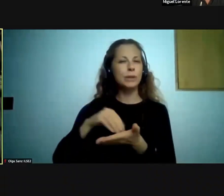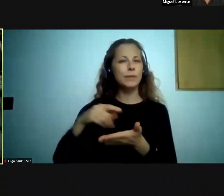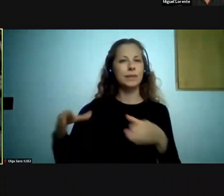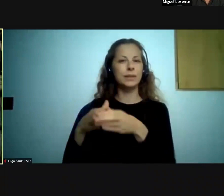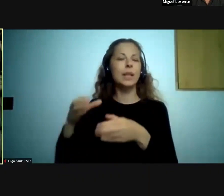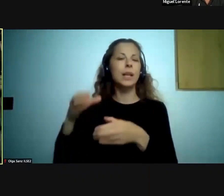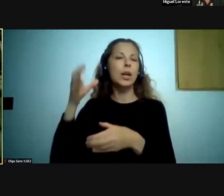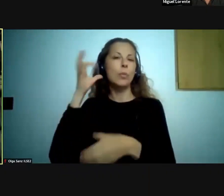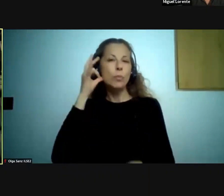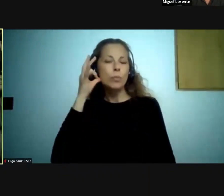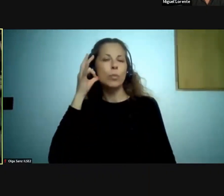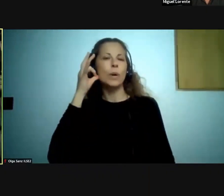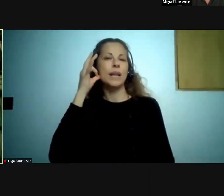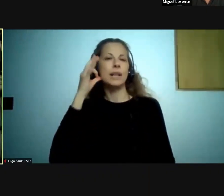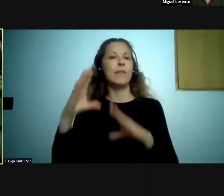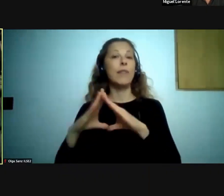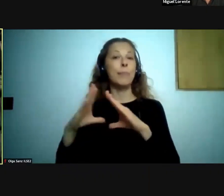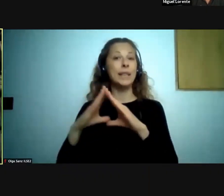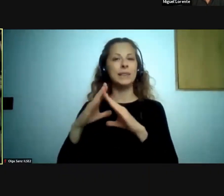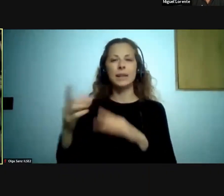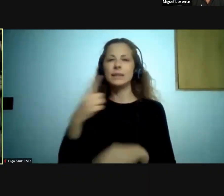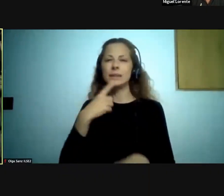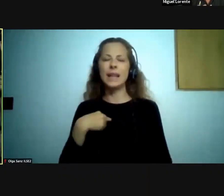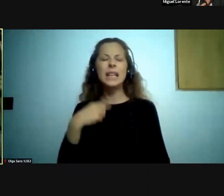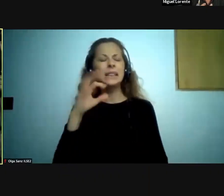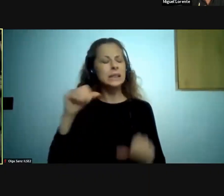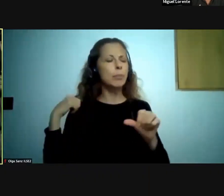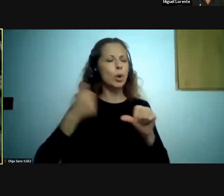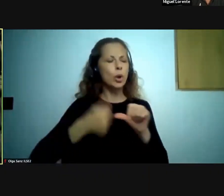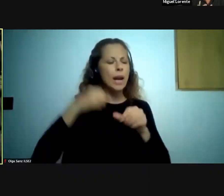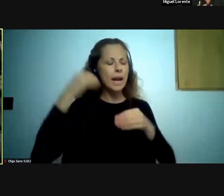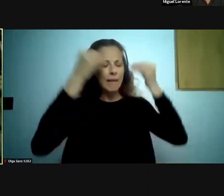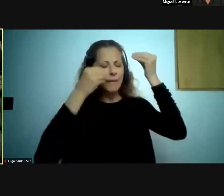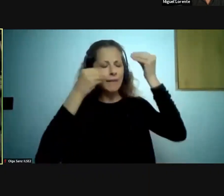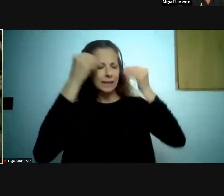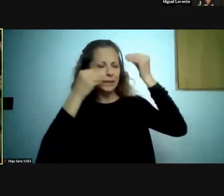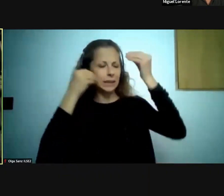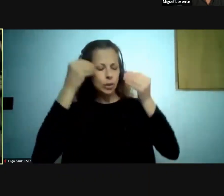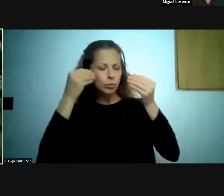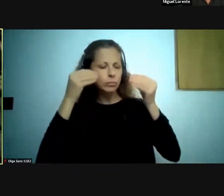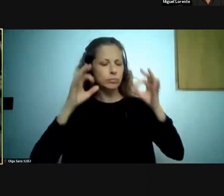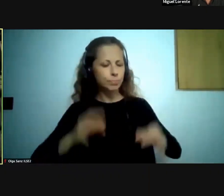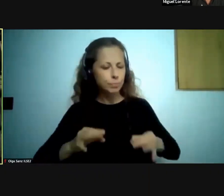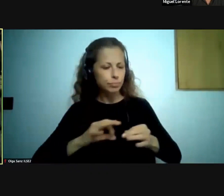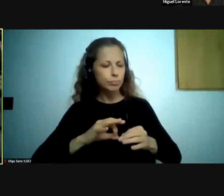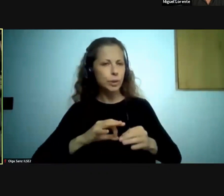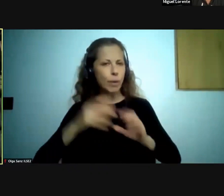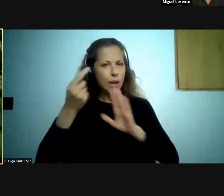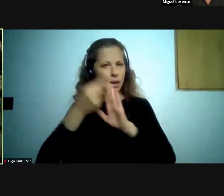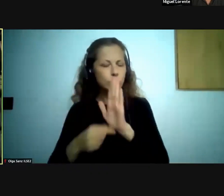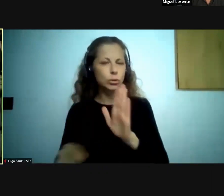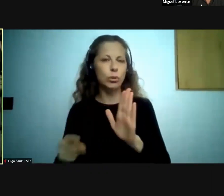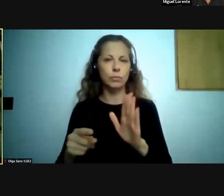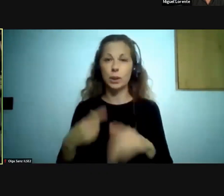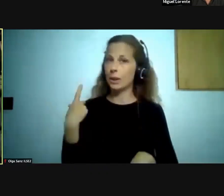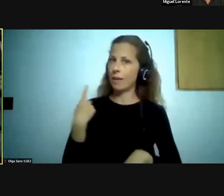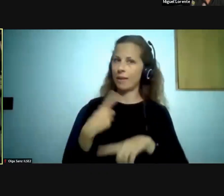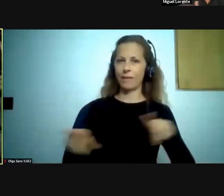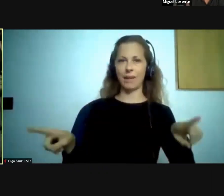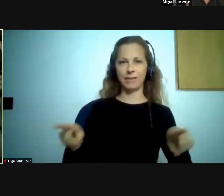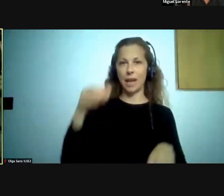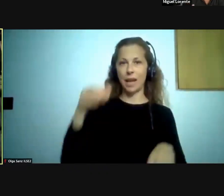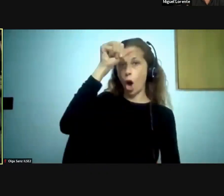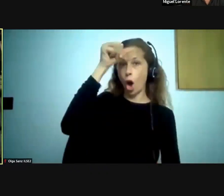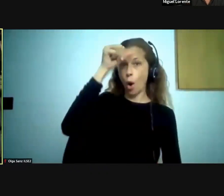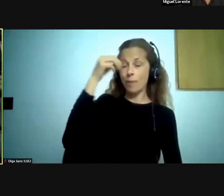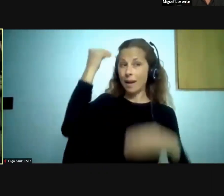proceso reflexivo. Ya, pero es diferente la posición del hombre, de privilegios, de poder, que reflexione para perder